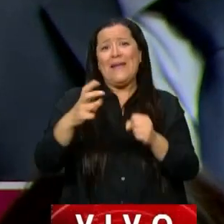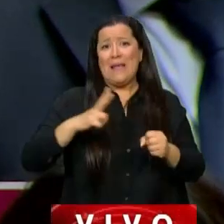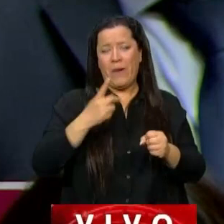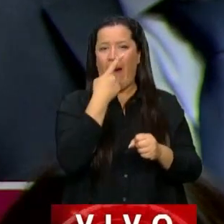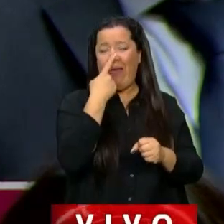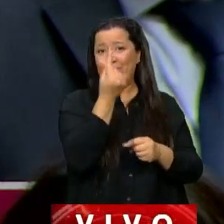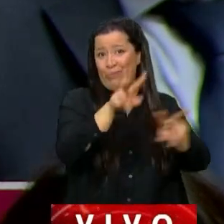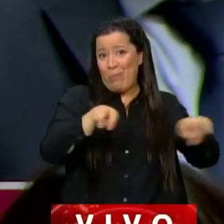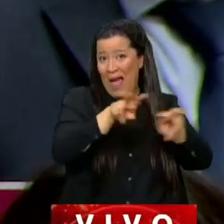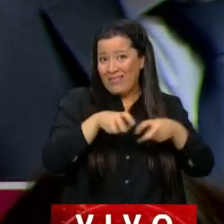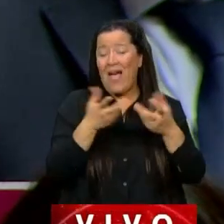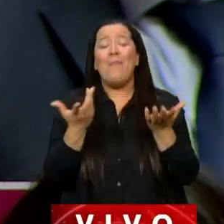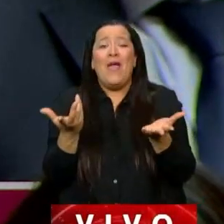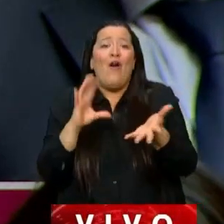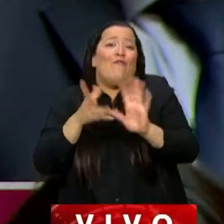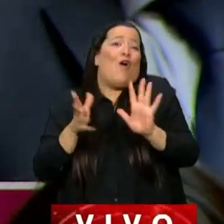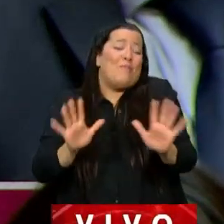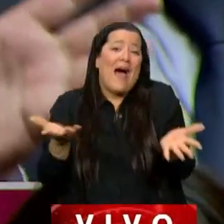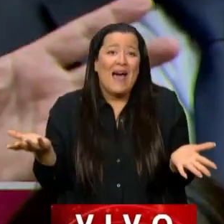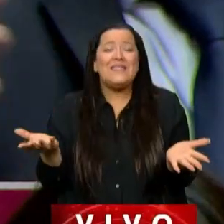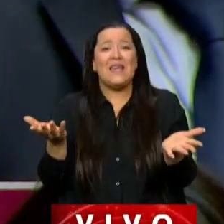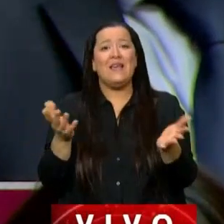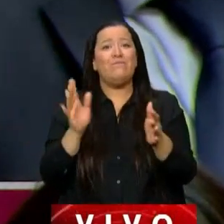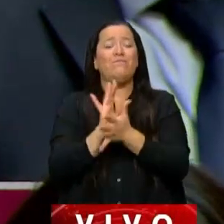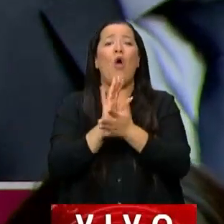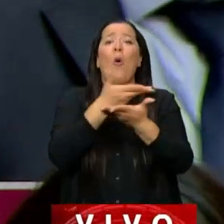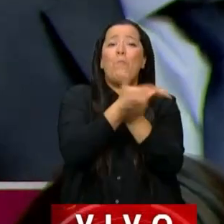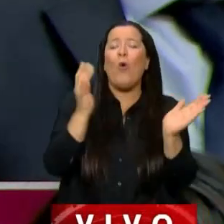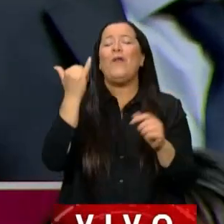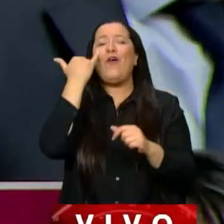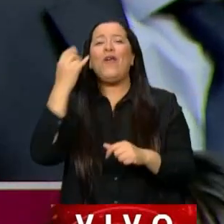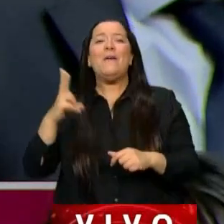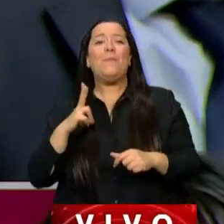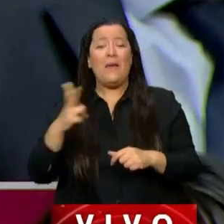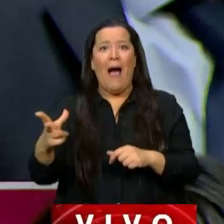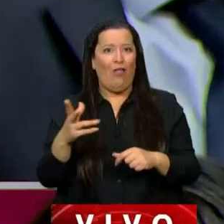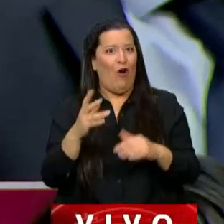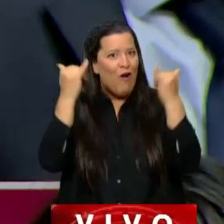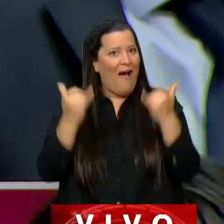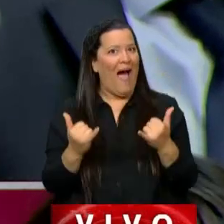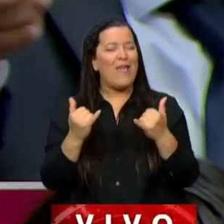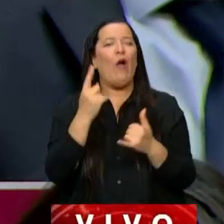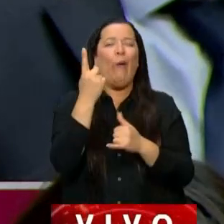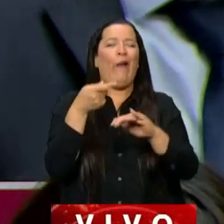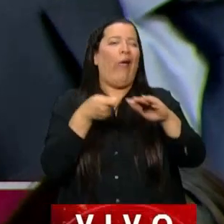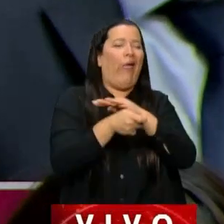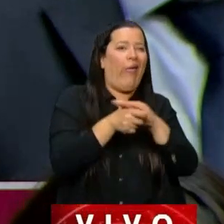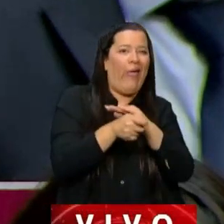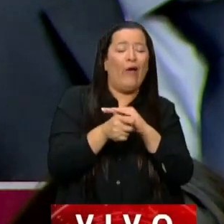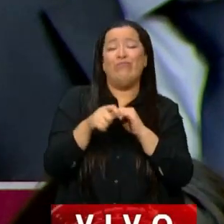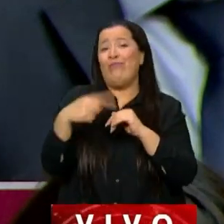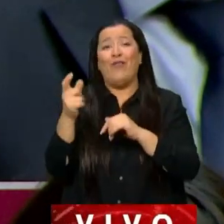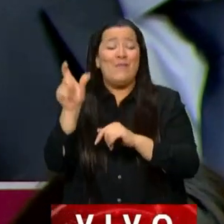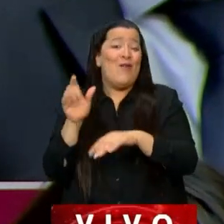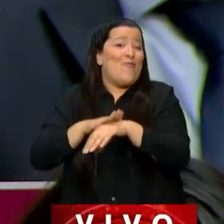de la Argentina tienen expresiones que pasan por lo público y lo privado. Hay alguien que es coimeado porque hay alguien que